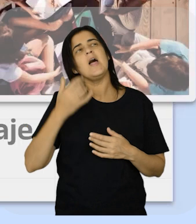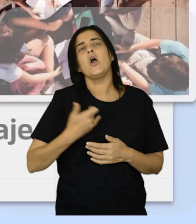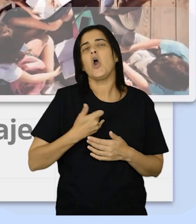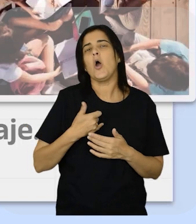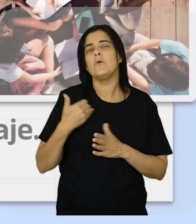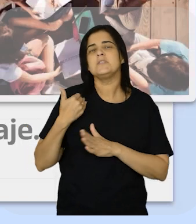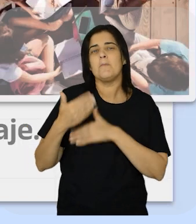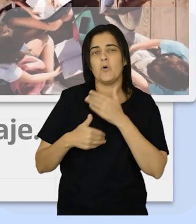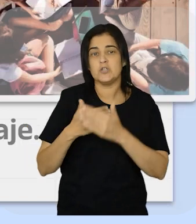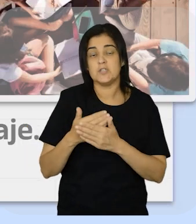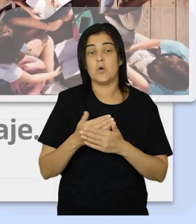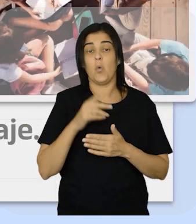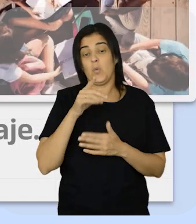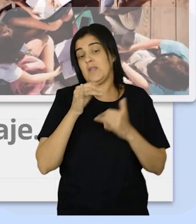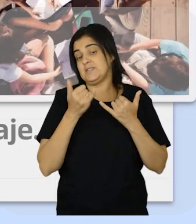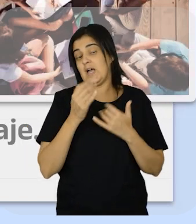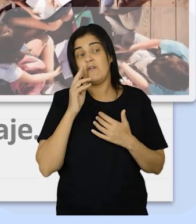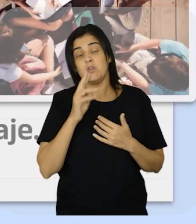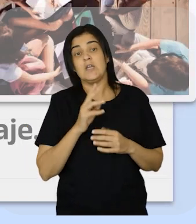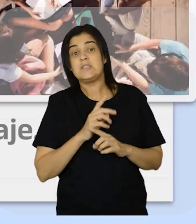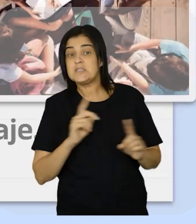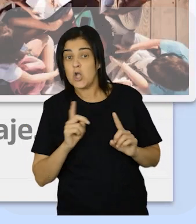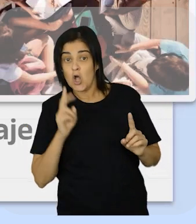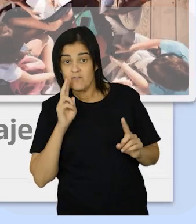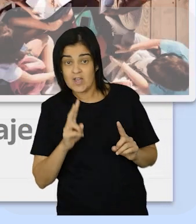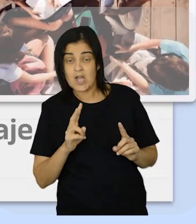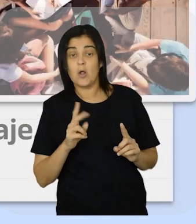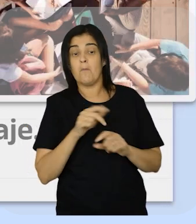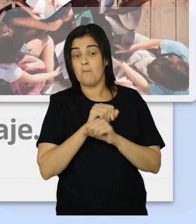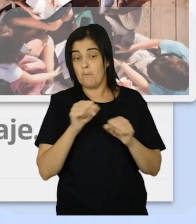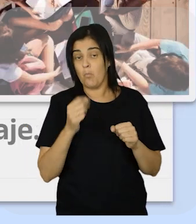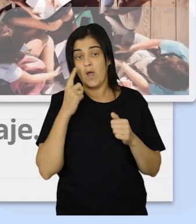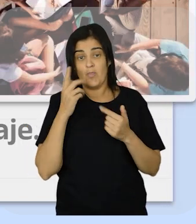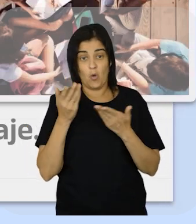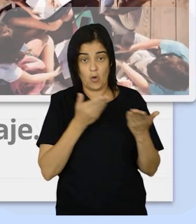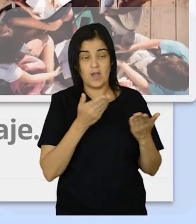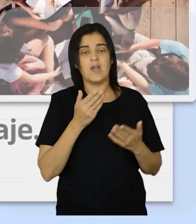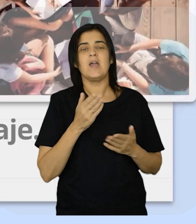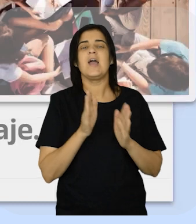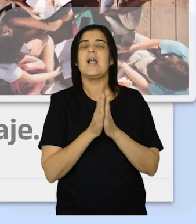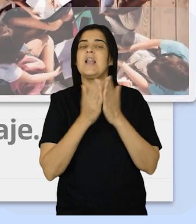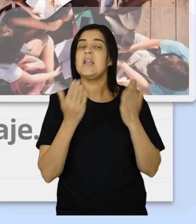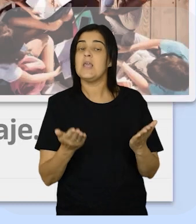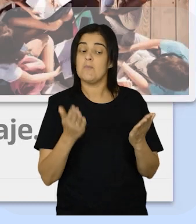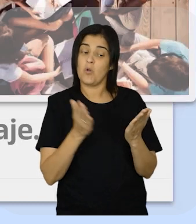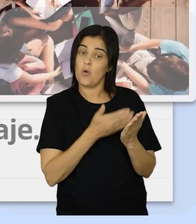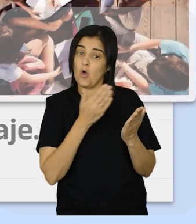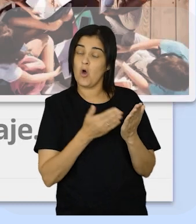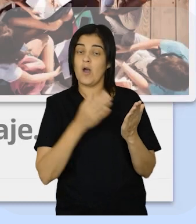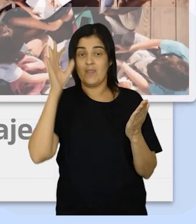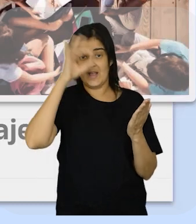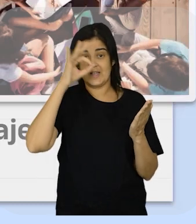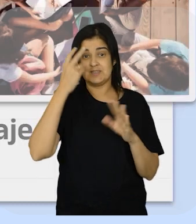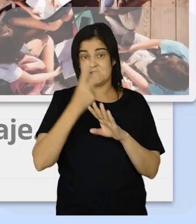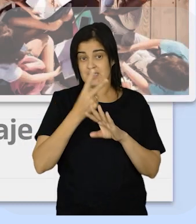proceso. Ustedes lo habrán visto, y si no han visto, les pido que puedan mirarlo. En los libros de inglés de secundaria,